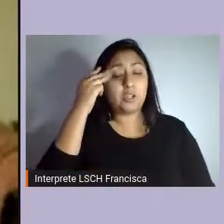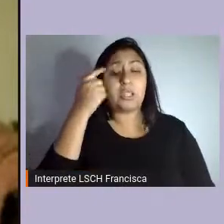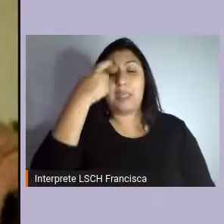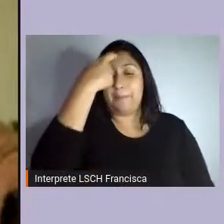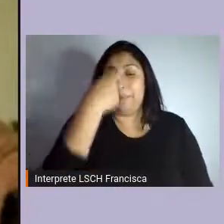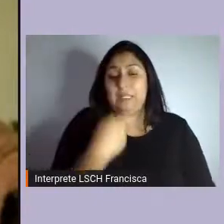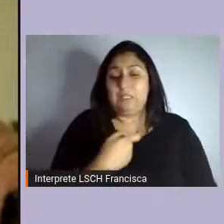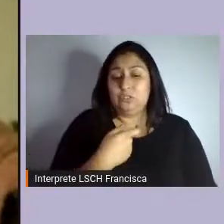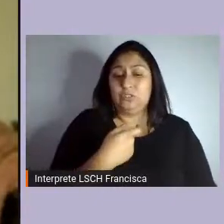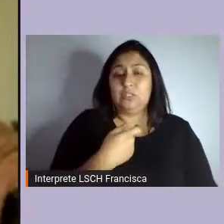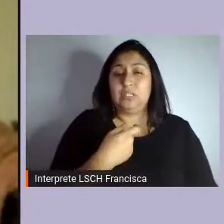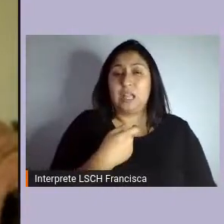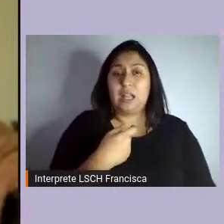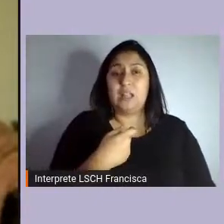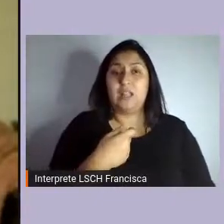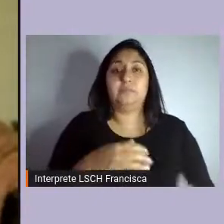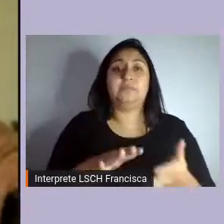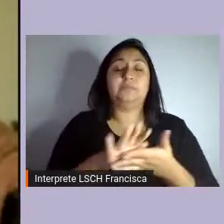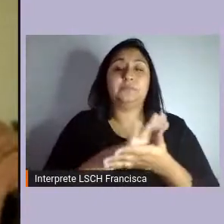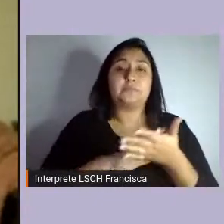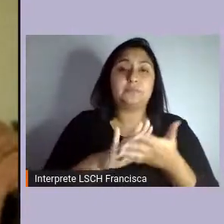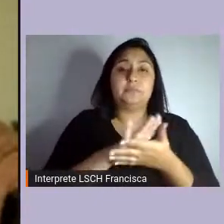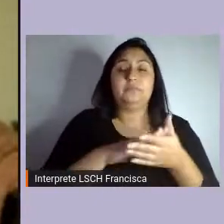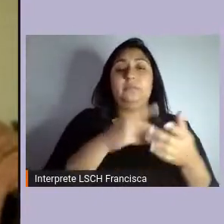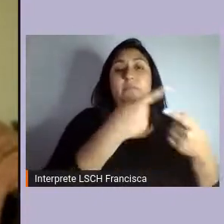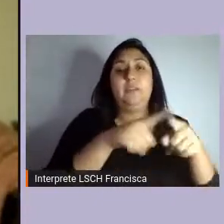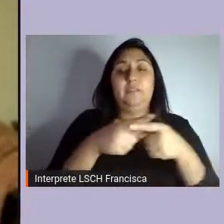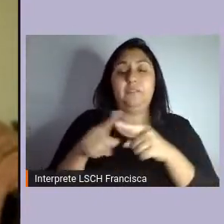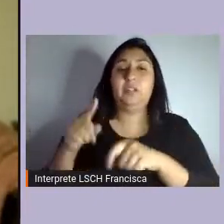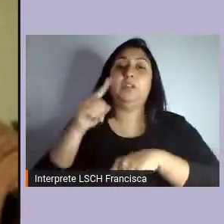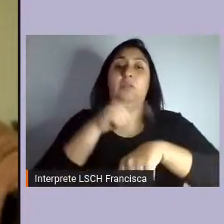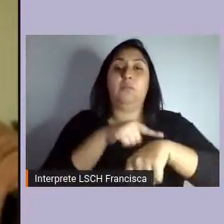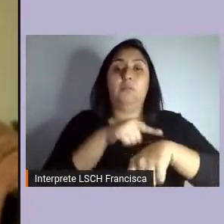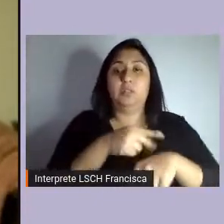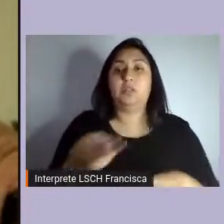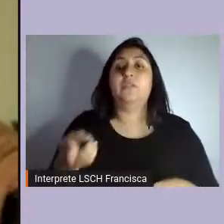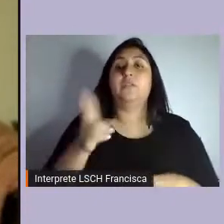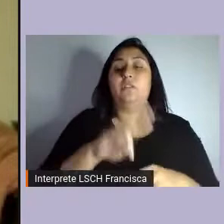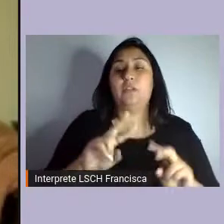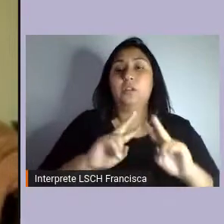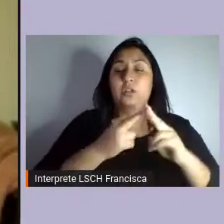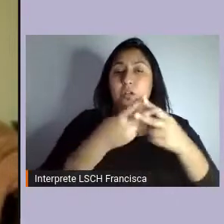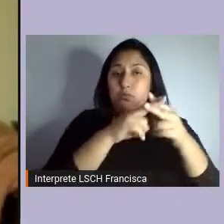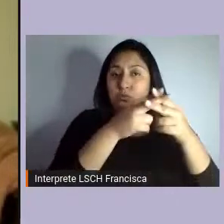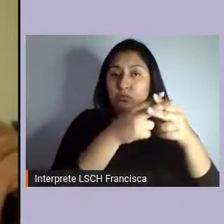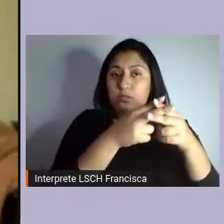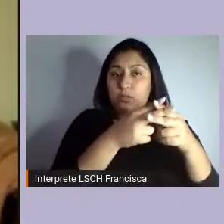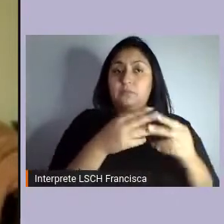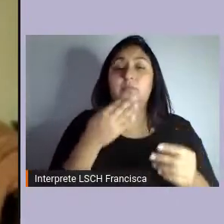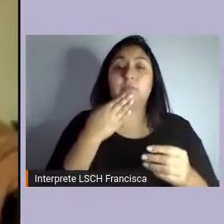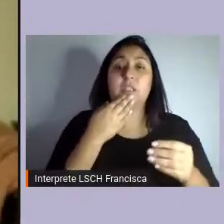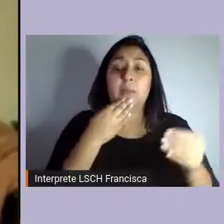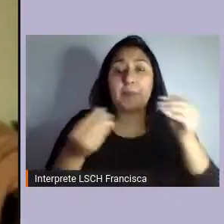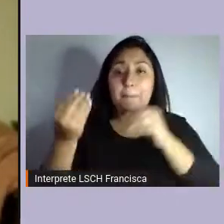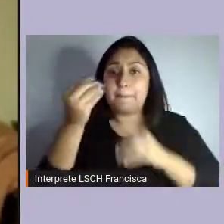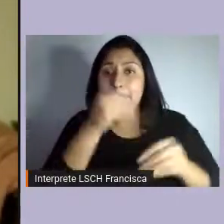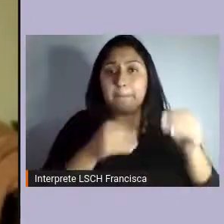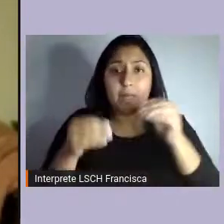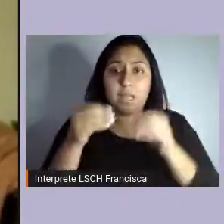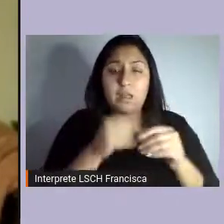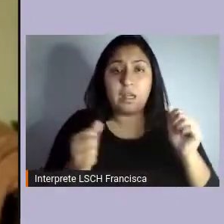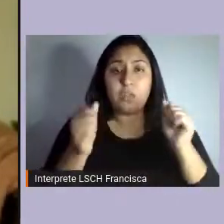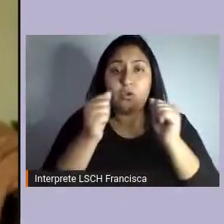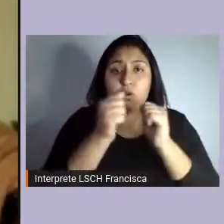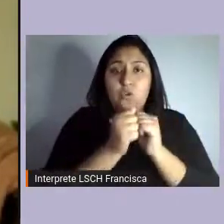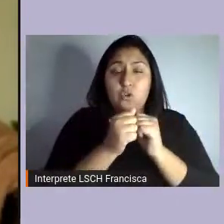atisbando sus distintos momentos reconstruidos en esa infancia, y mezclado con esa, como de trasfondo, está esa